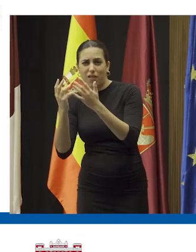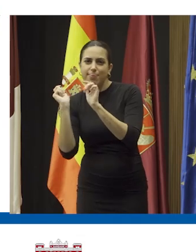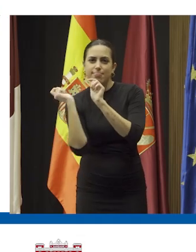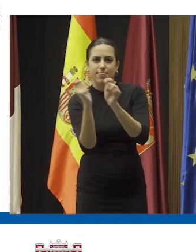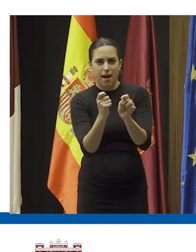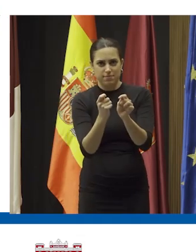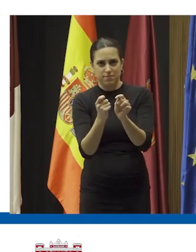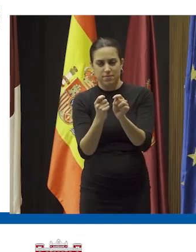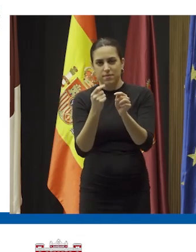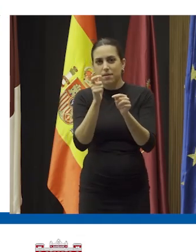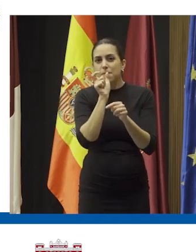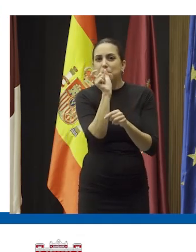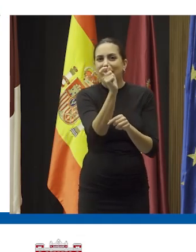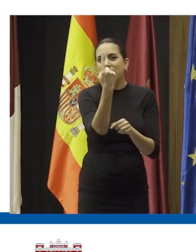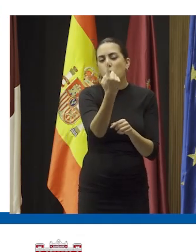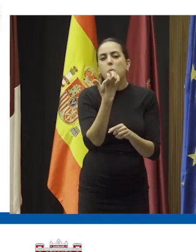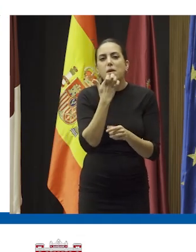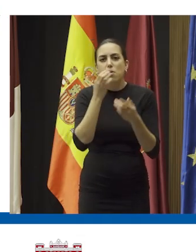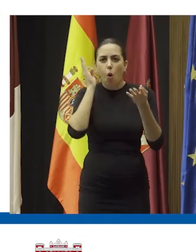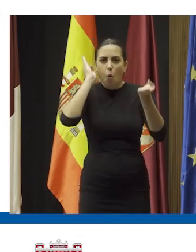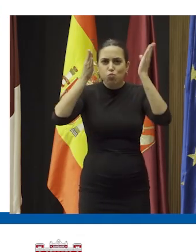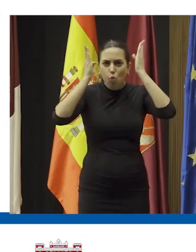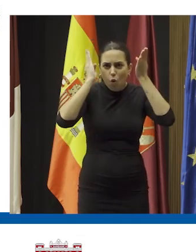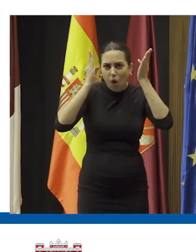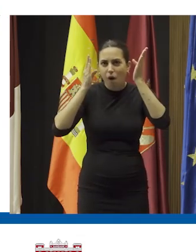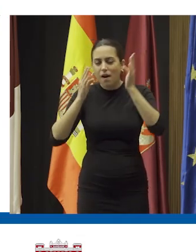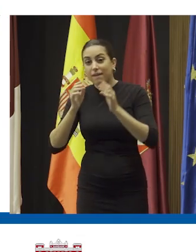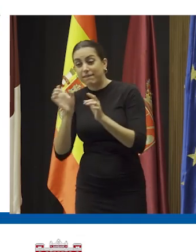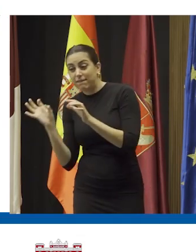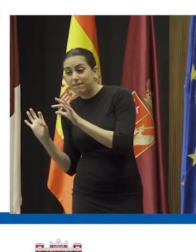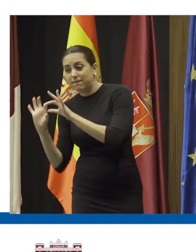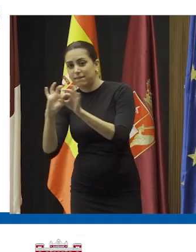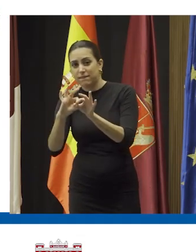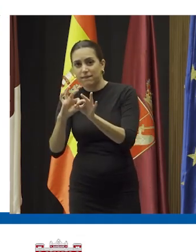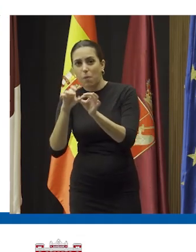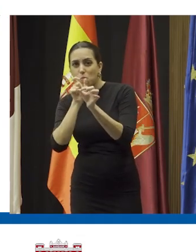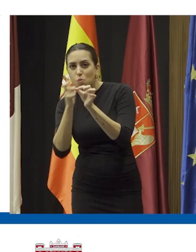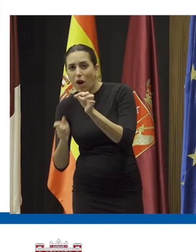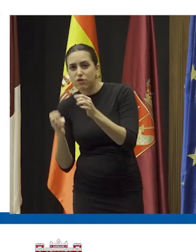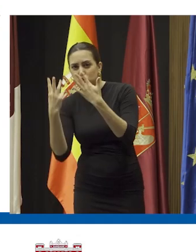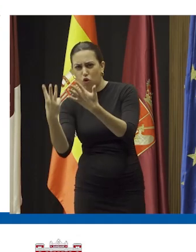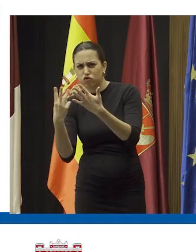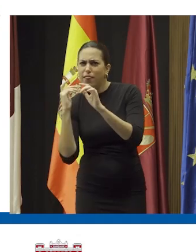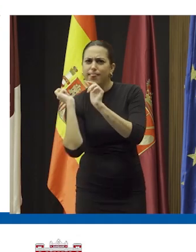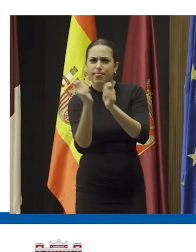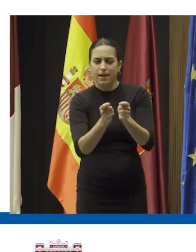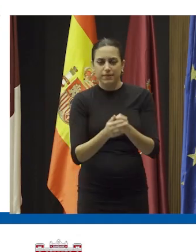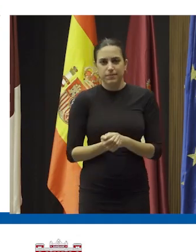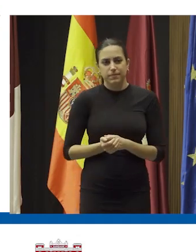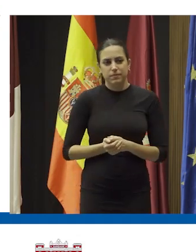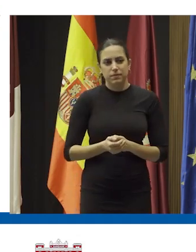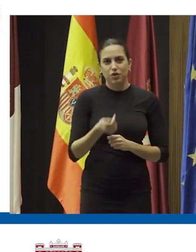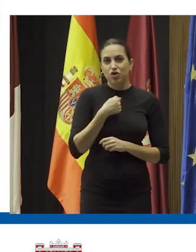la definía, la palabra era burro, pues él 8 vocablos. Pues yo no sé